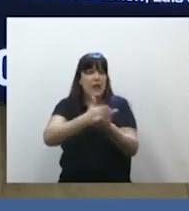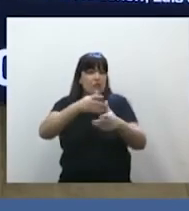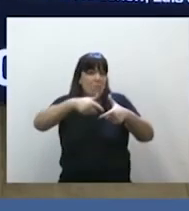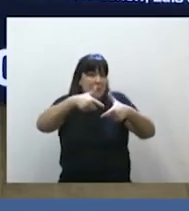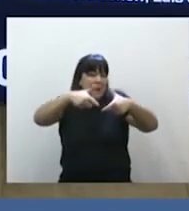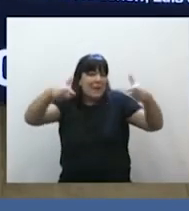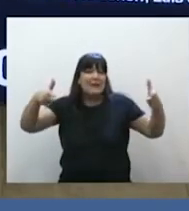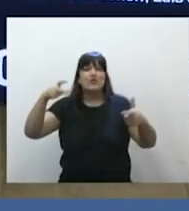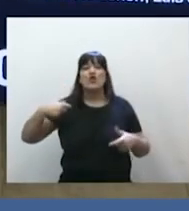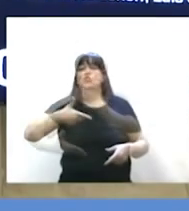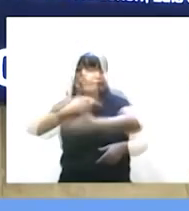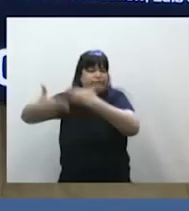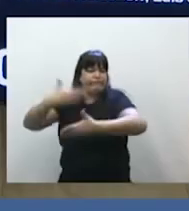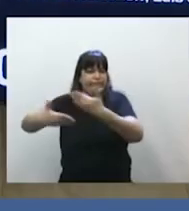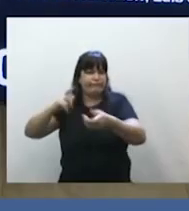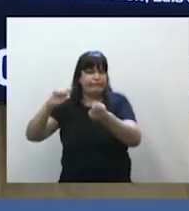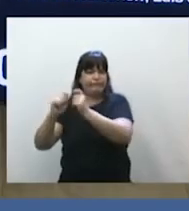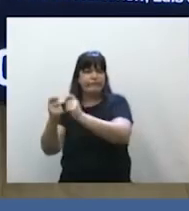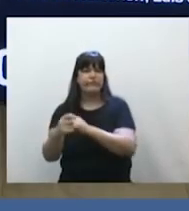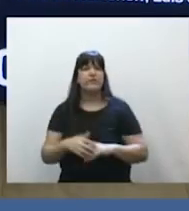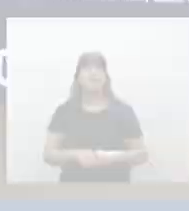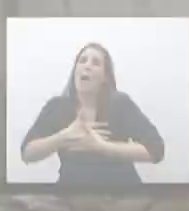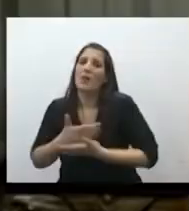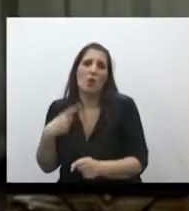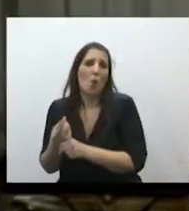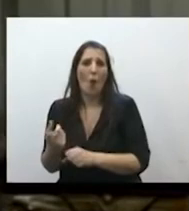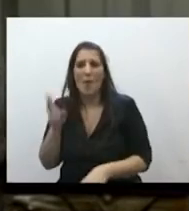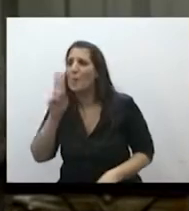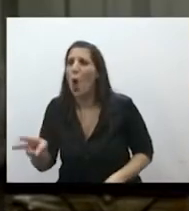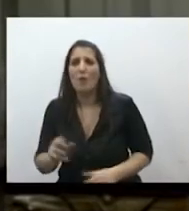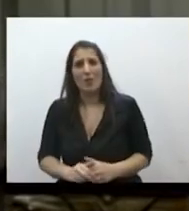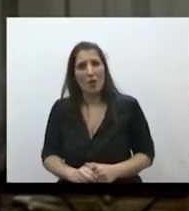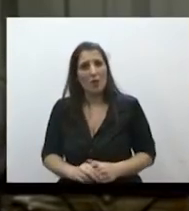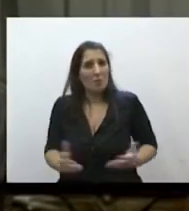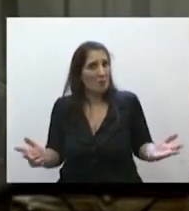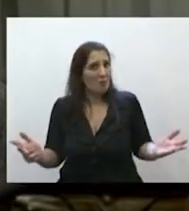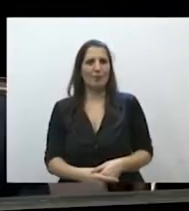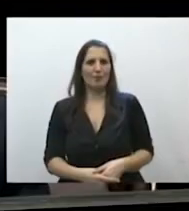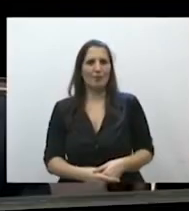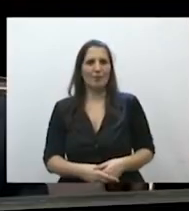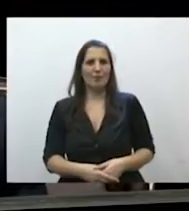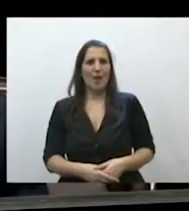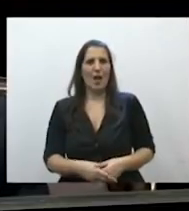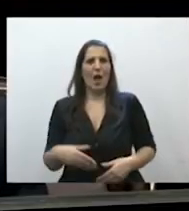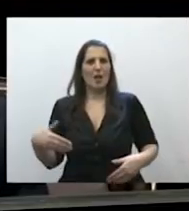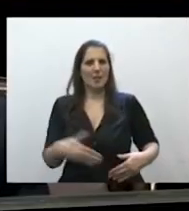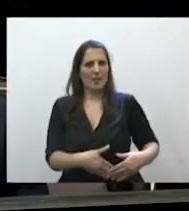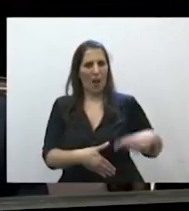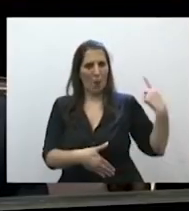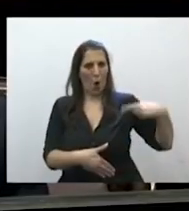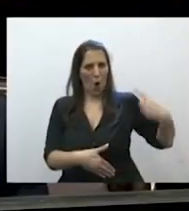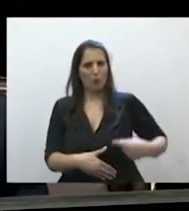sociedad siempre está a la vanguardia. La política siempre un paso atrás. Dios tuvo la grandeza. Yo creo que